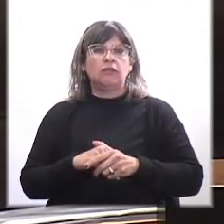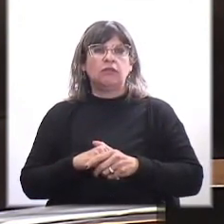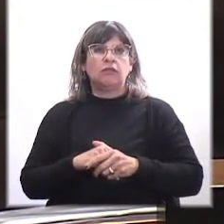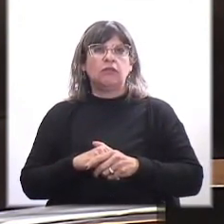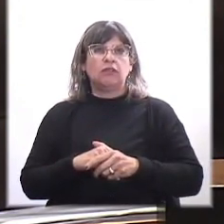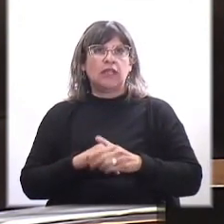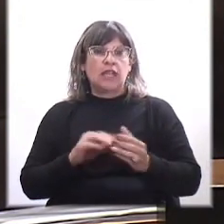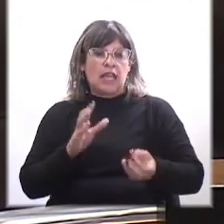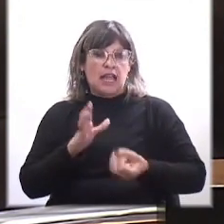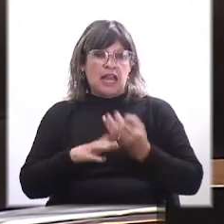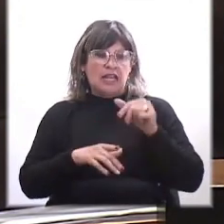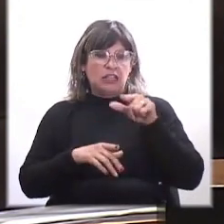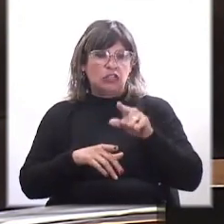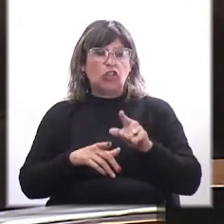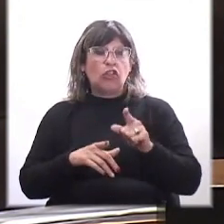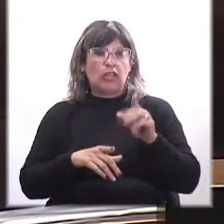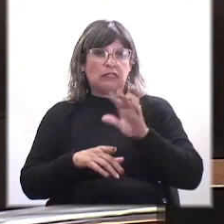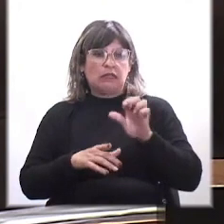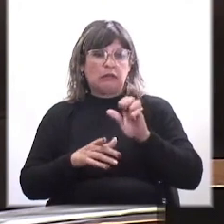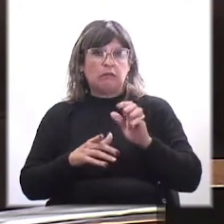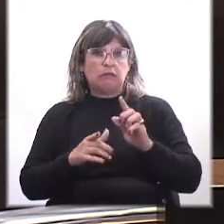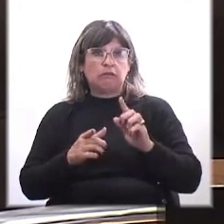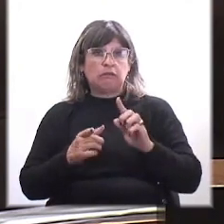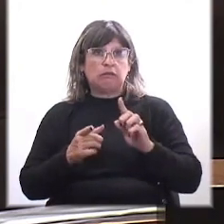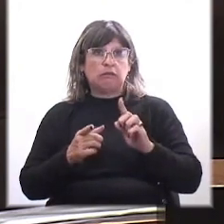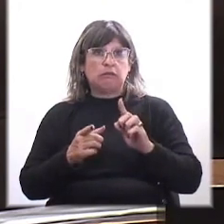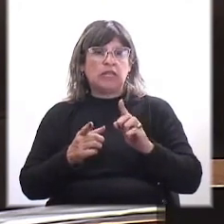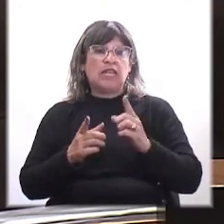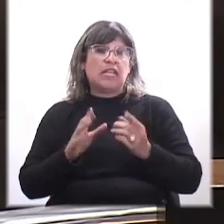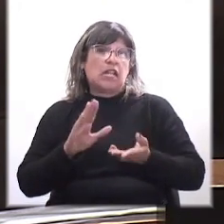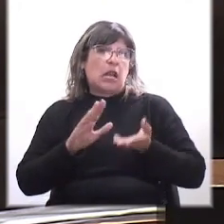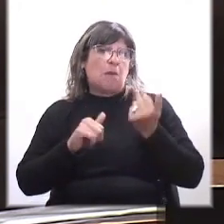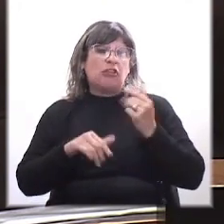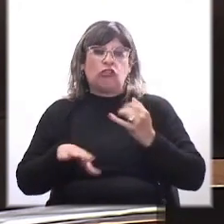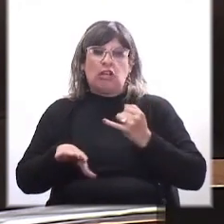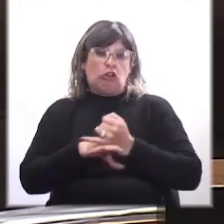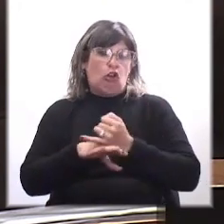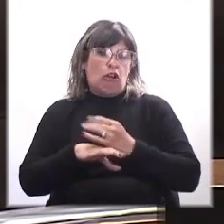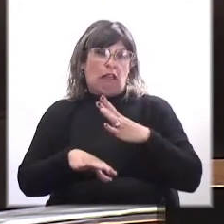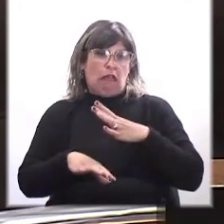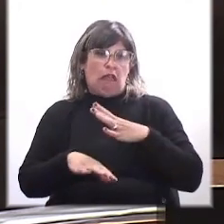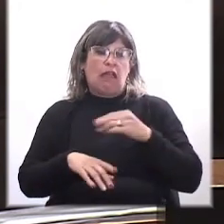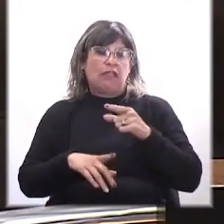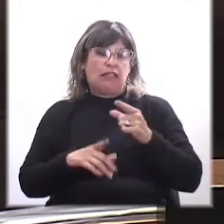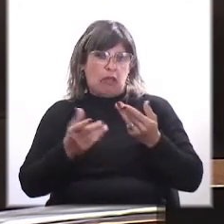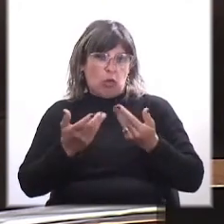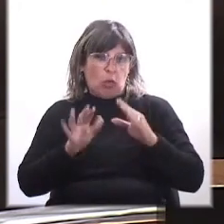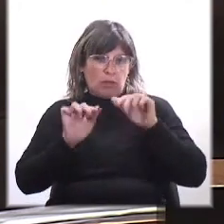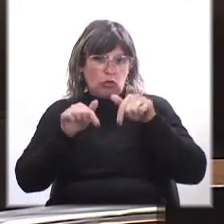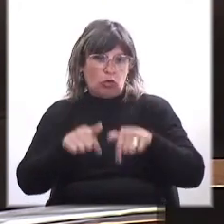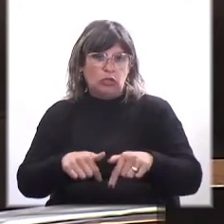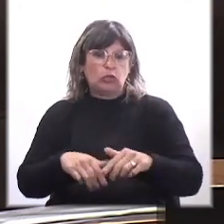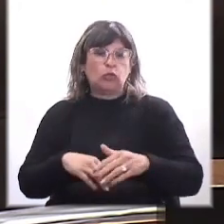La creación de este consorcio, y este es uno de los mayores errores que se comete desde el inicio,